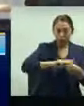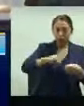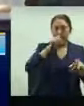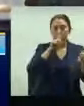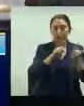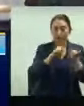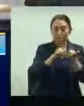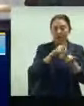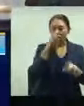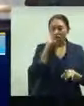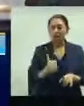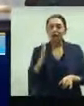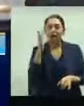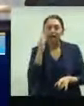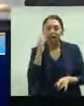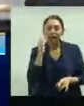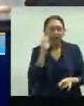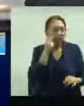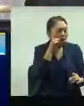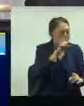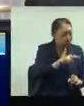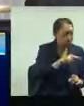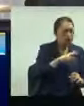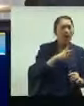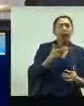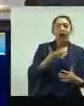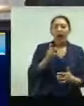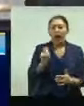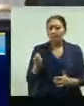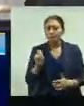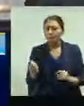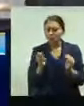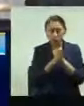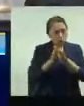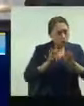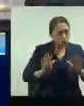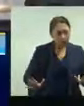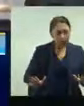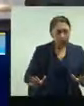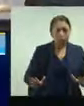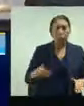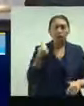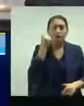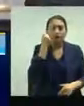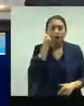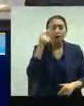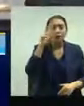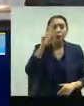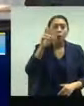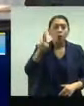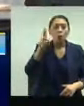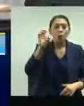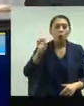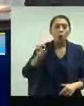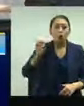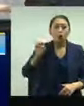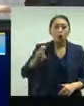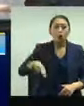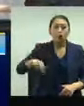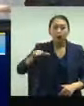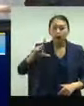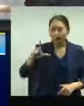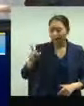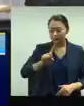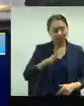propia, hemos visto amigos muriéndose de una semana para otra. El enfermo renal no tiene tiempo. O